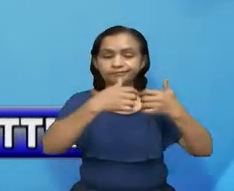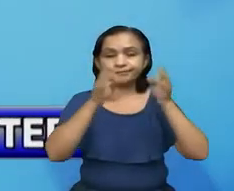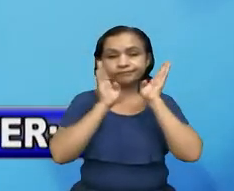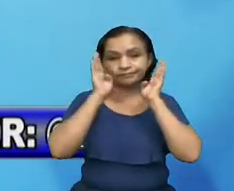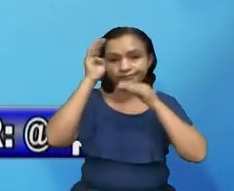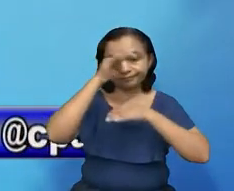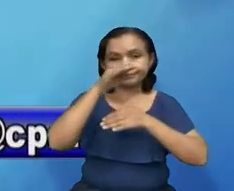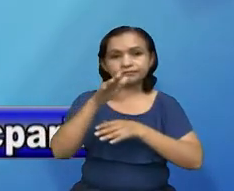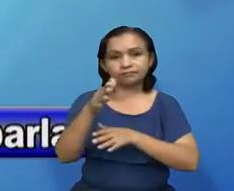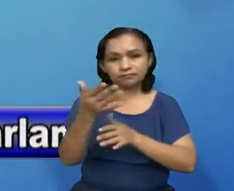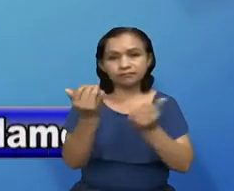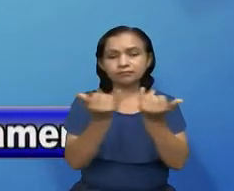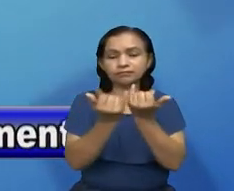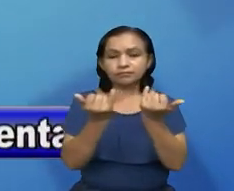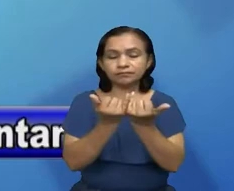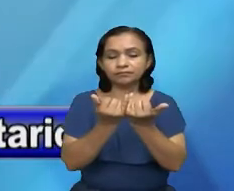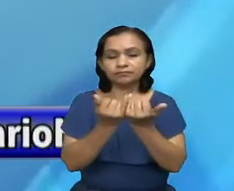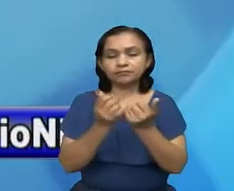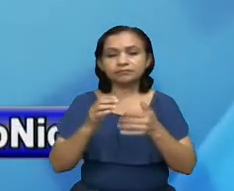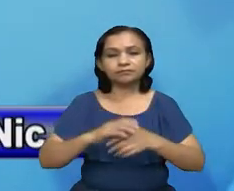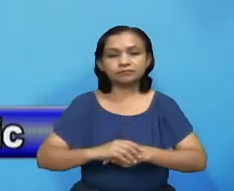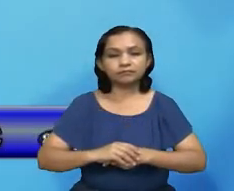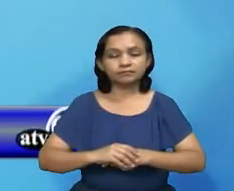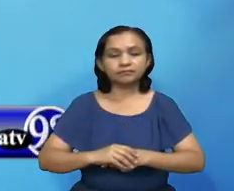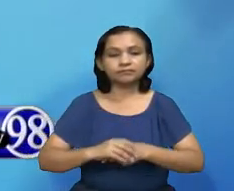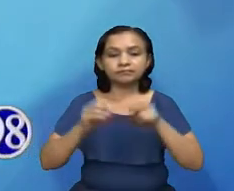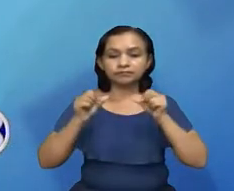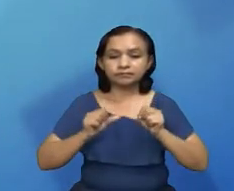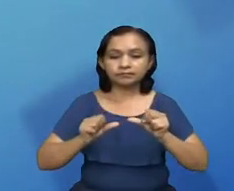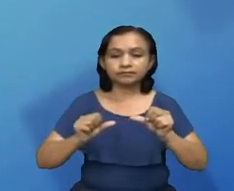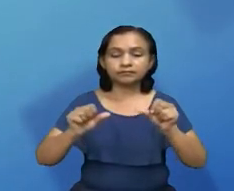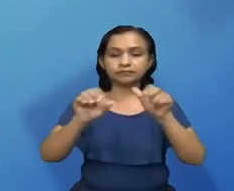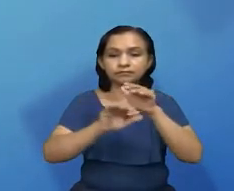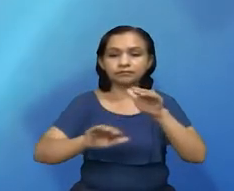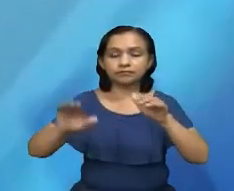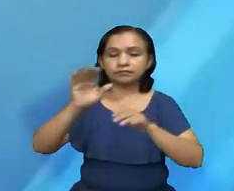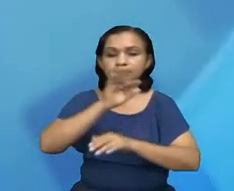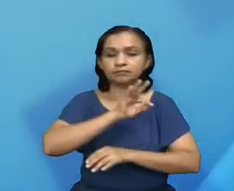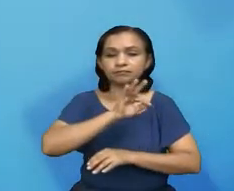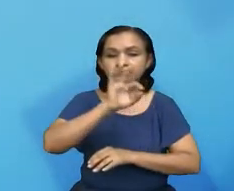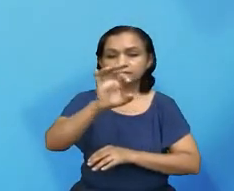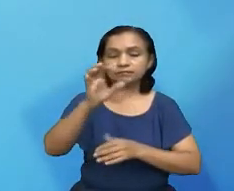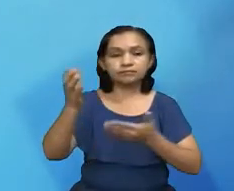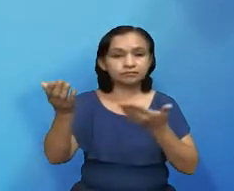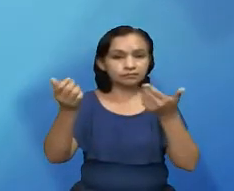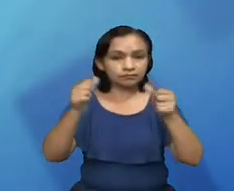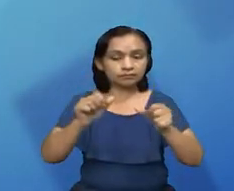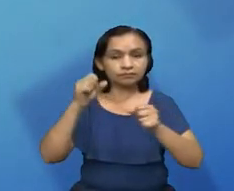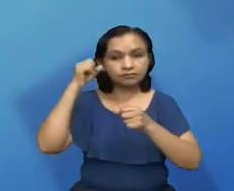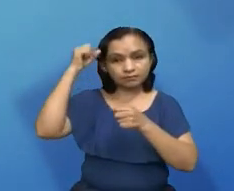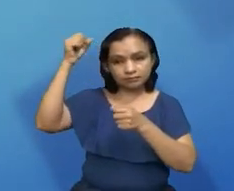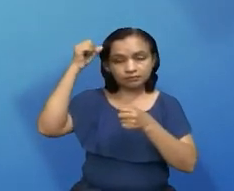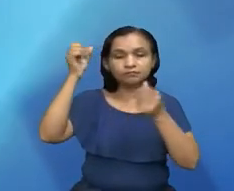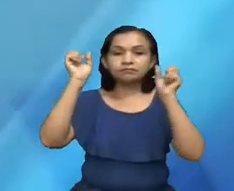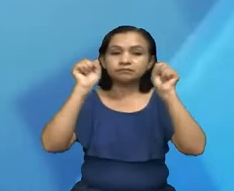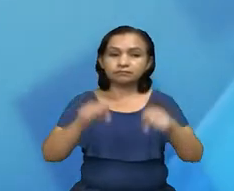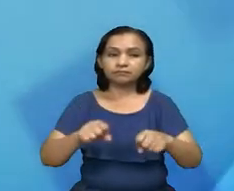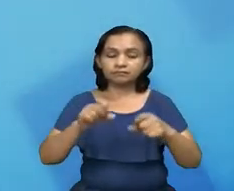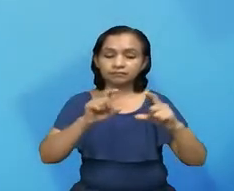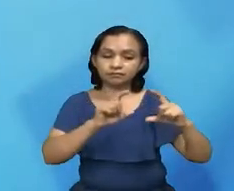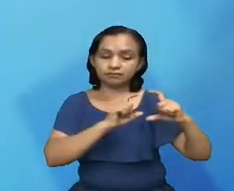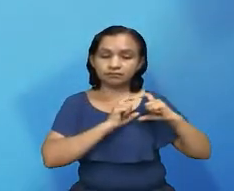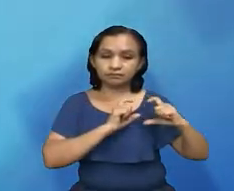Casi. Estamos llegando ya. Y vamos adelante con mucha fe, con mucha convicción de victoria, desde ese